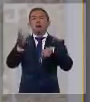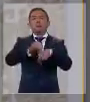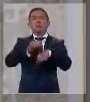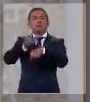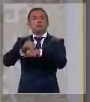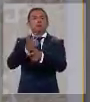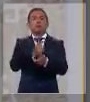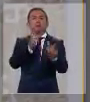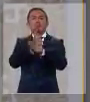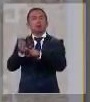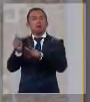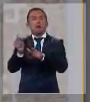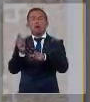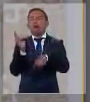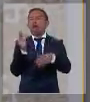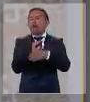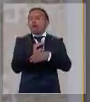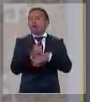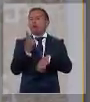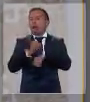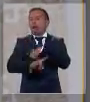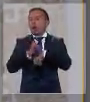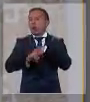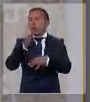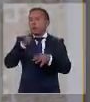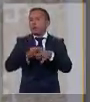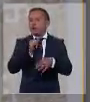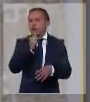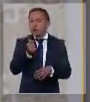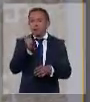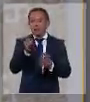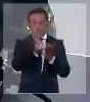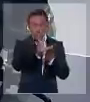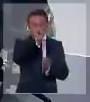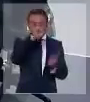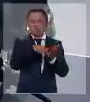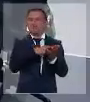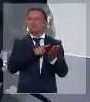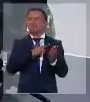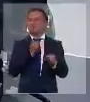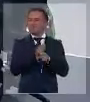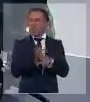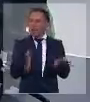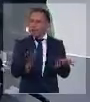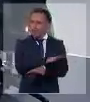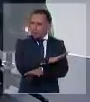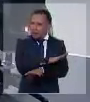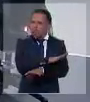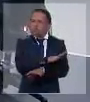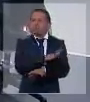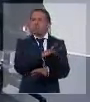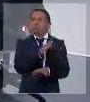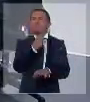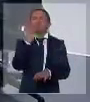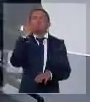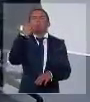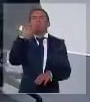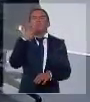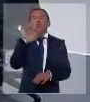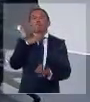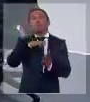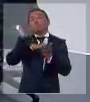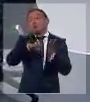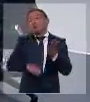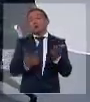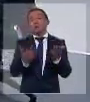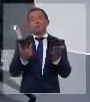ese sentido de modificar la Constitución para que exista una condición de que el tema de, por ejemplo, los accidentes de